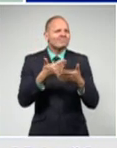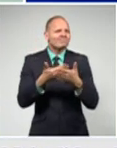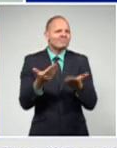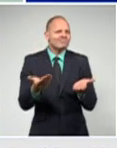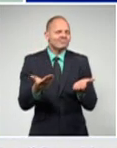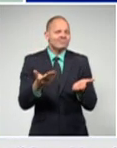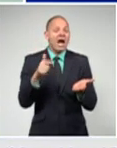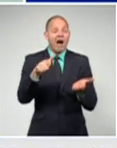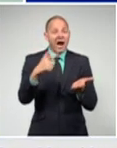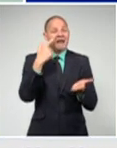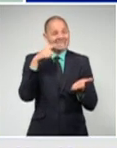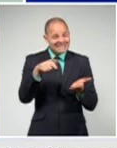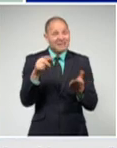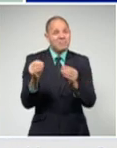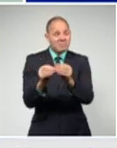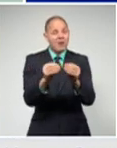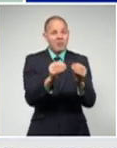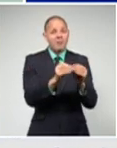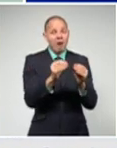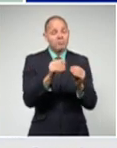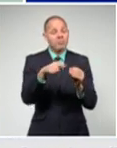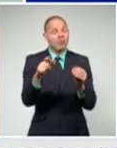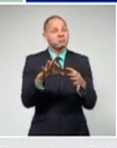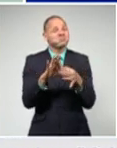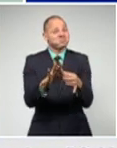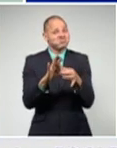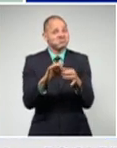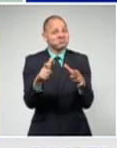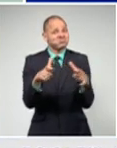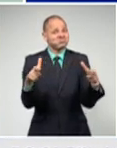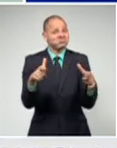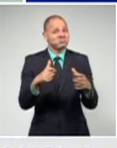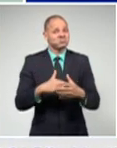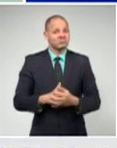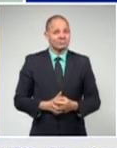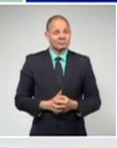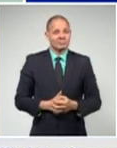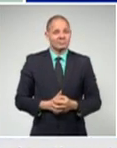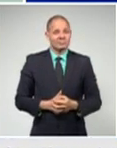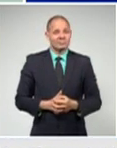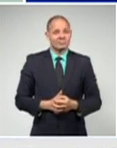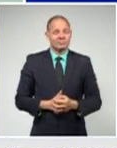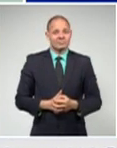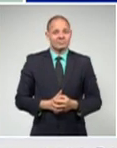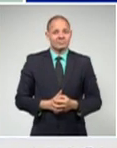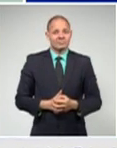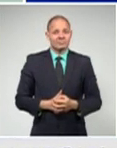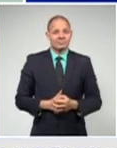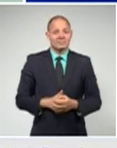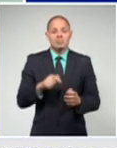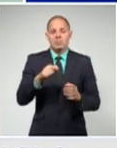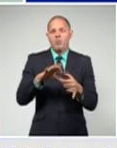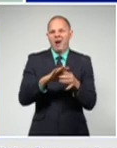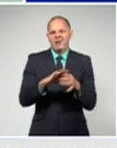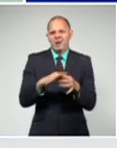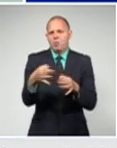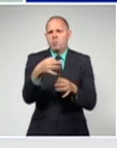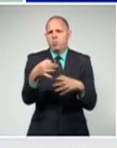transmisión importante en este territorio, que es mayor en el municipio Santiago de